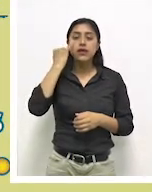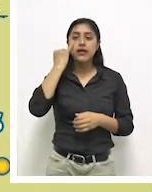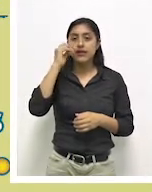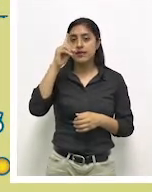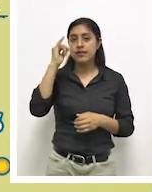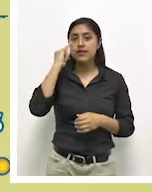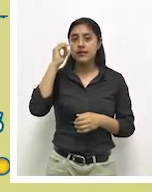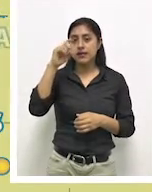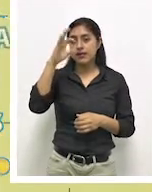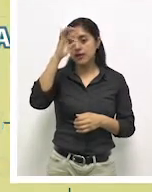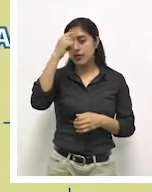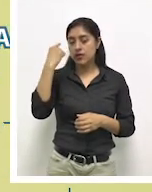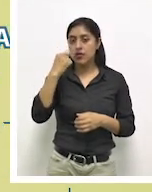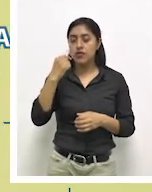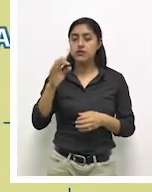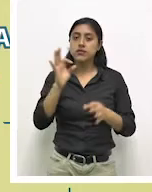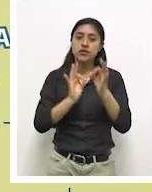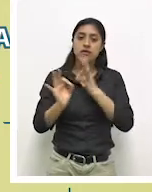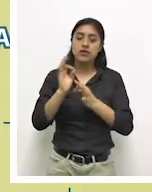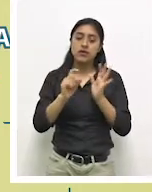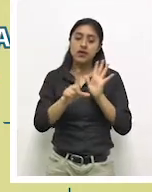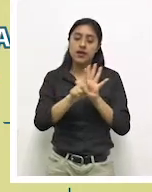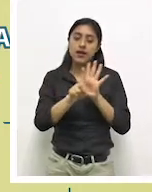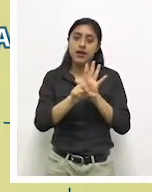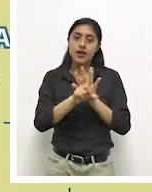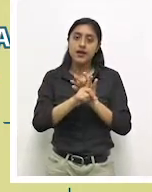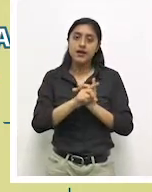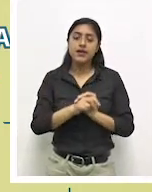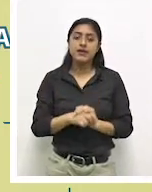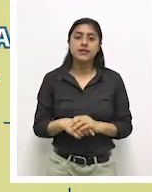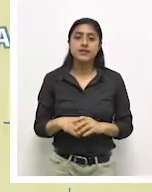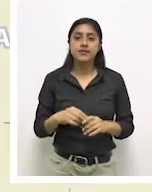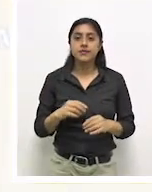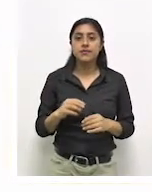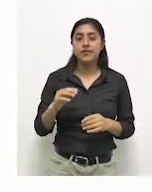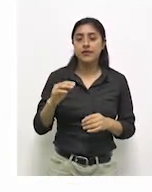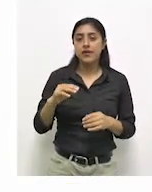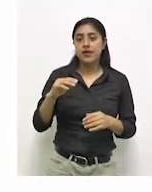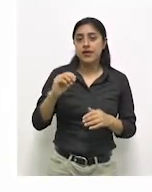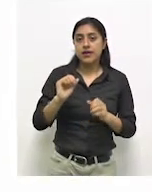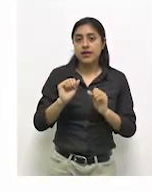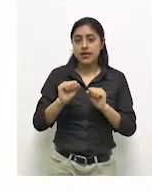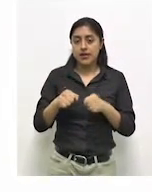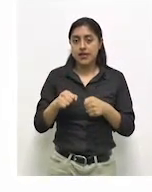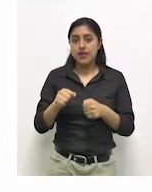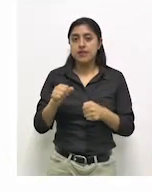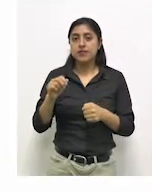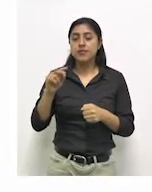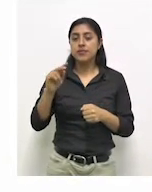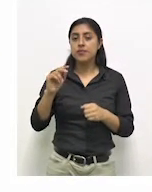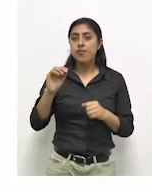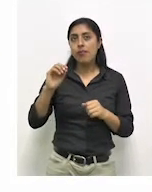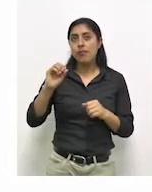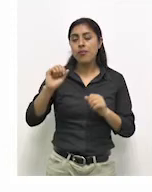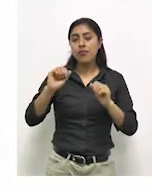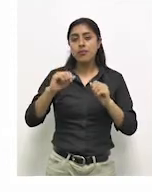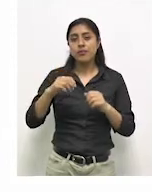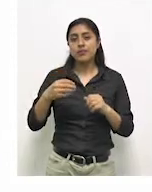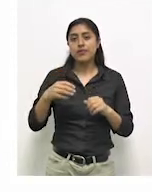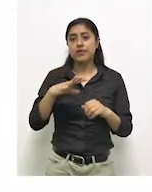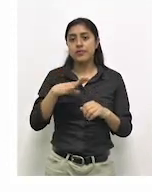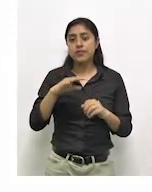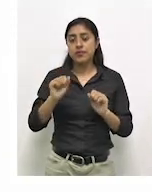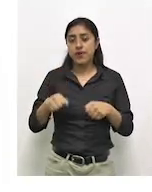los de Phoenix, Arizona, San Bernardino, California, Los Ángeles, California, Miami, Florida y Nueva York.